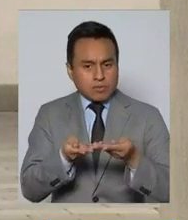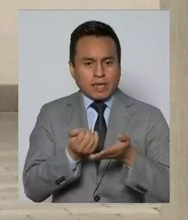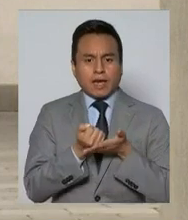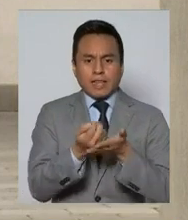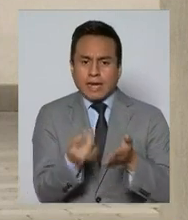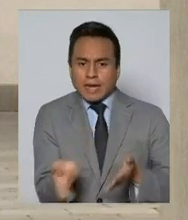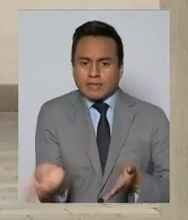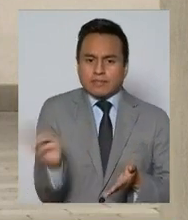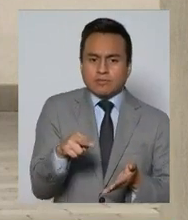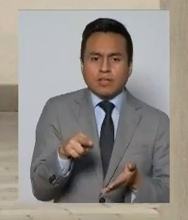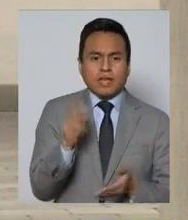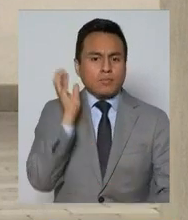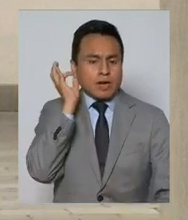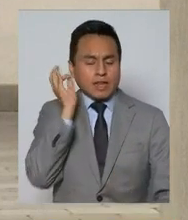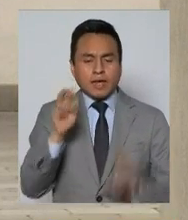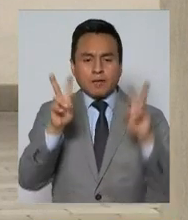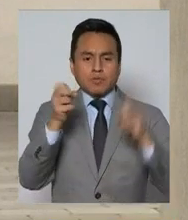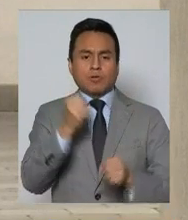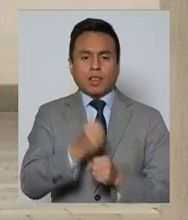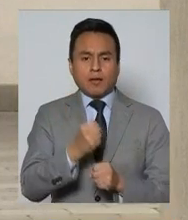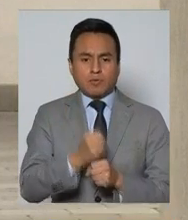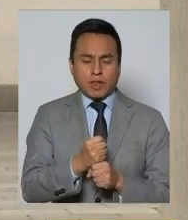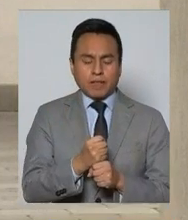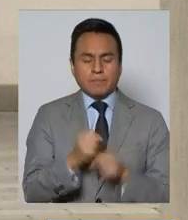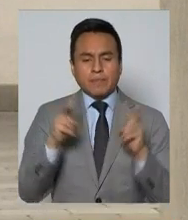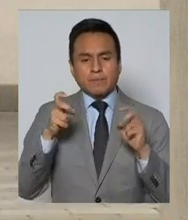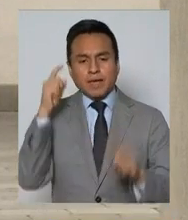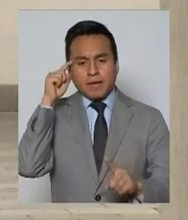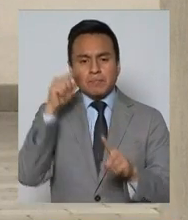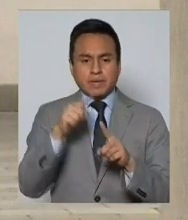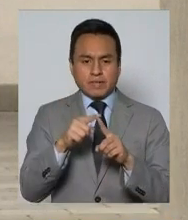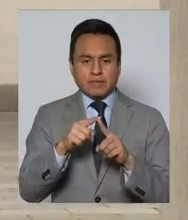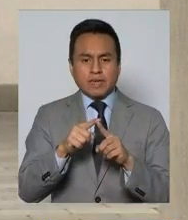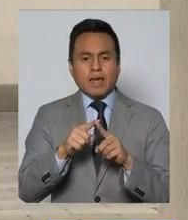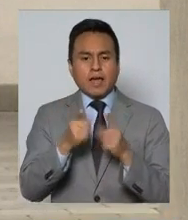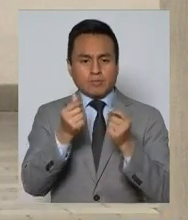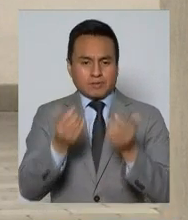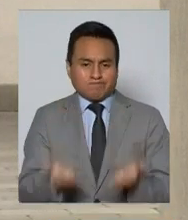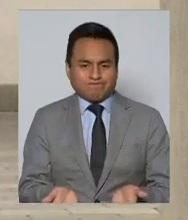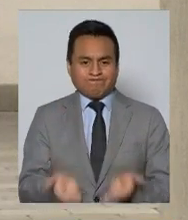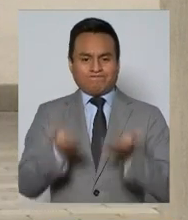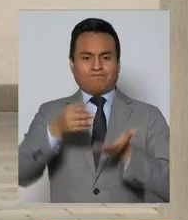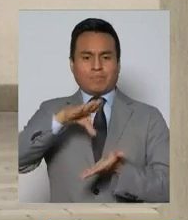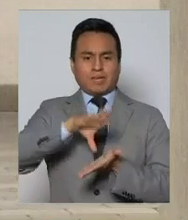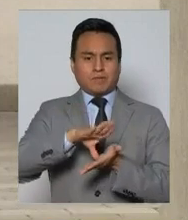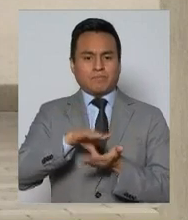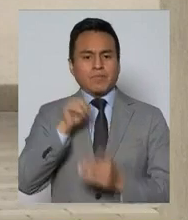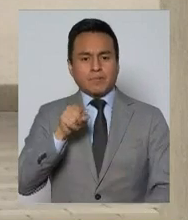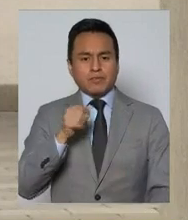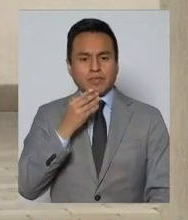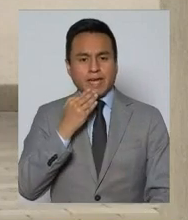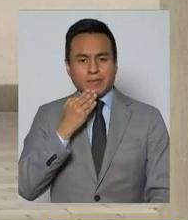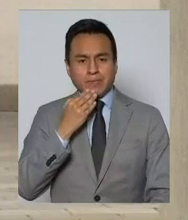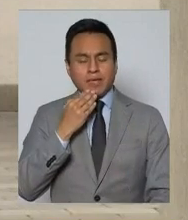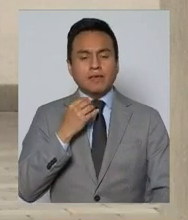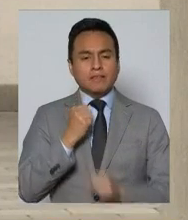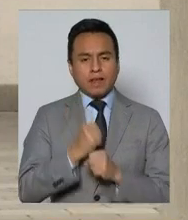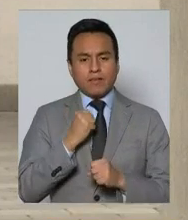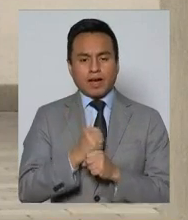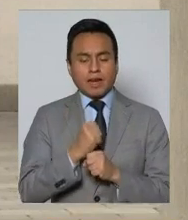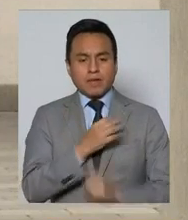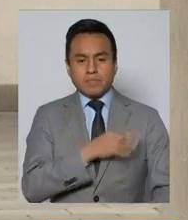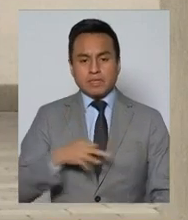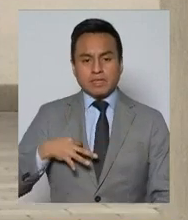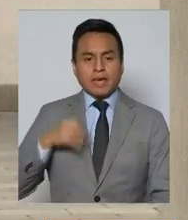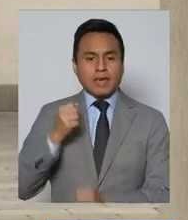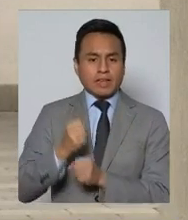reinserción de la mujer en el ámbito laboral con miras a la reactivación de nuestro país. Y para esto también trabajar con la